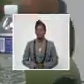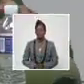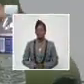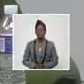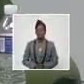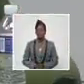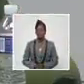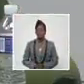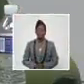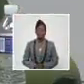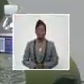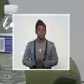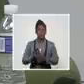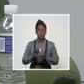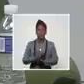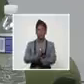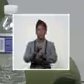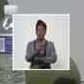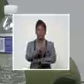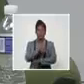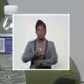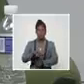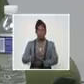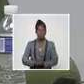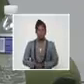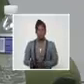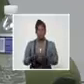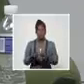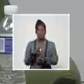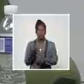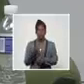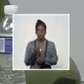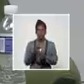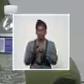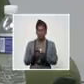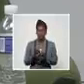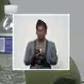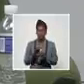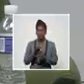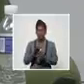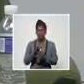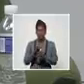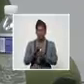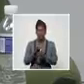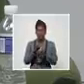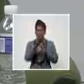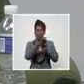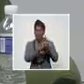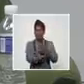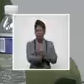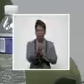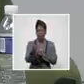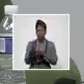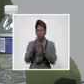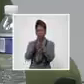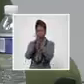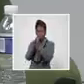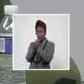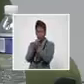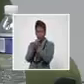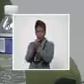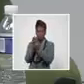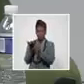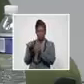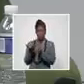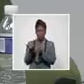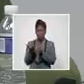los sitios, etcétera. Pero nosotros no acostumbramos a tomar medidas e informarla